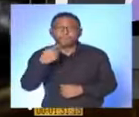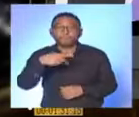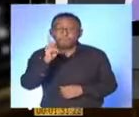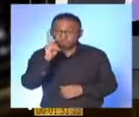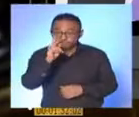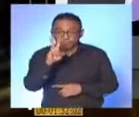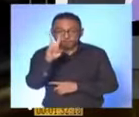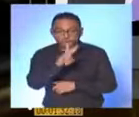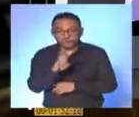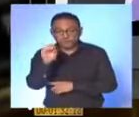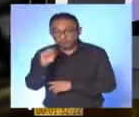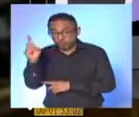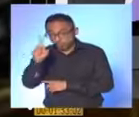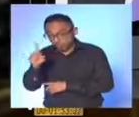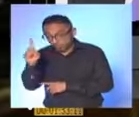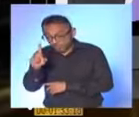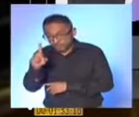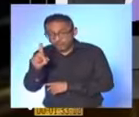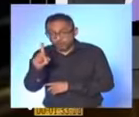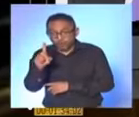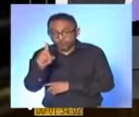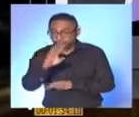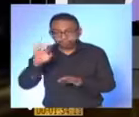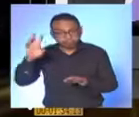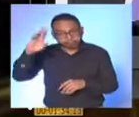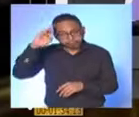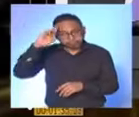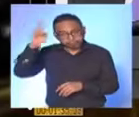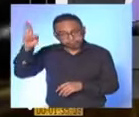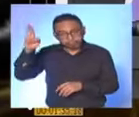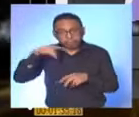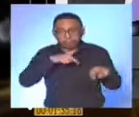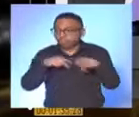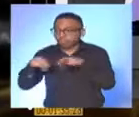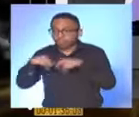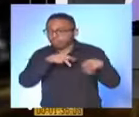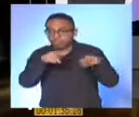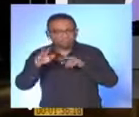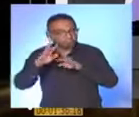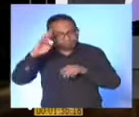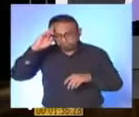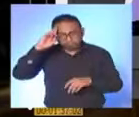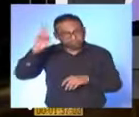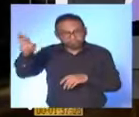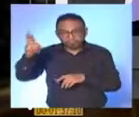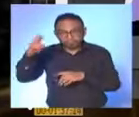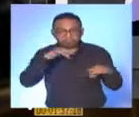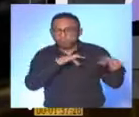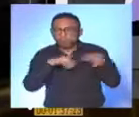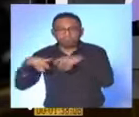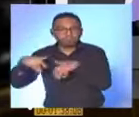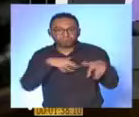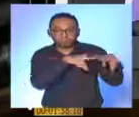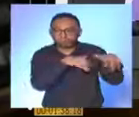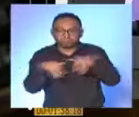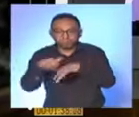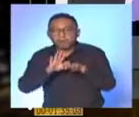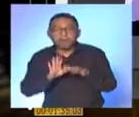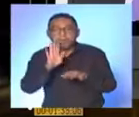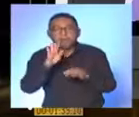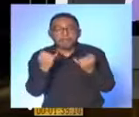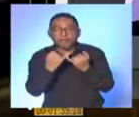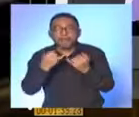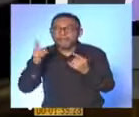sábado y domingo vamos a restringir la movilidad, vamos a poner como si fuese un hoy no